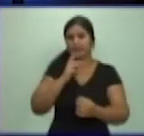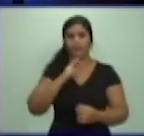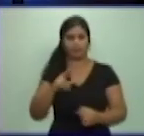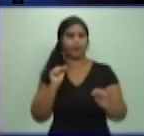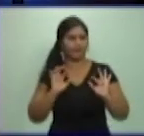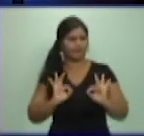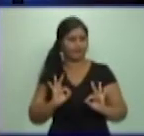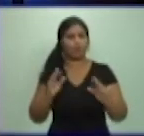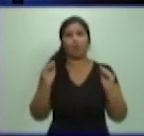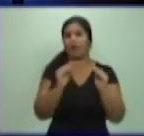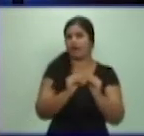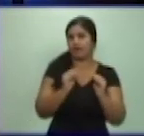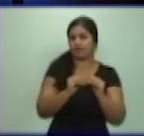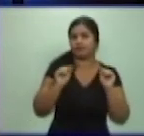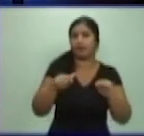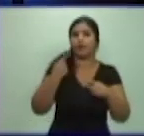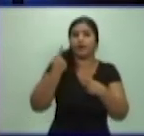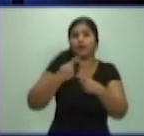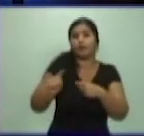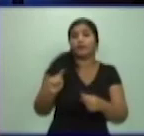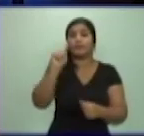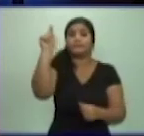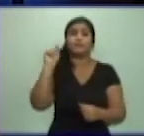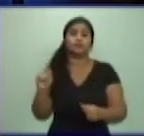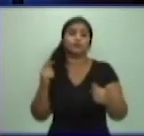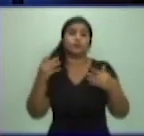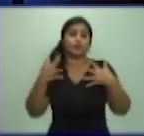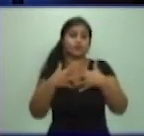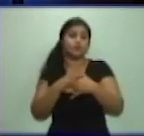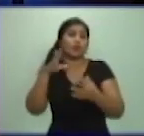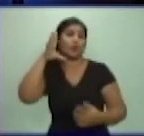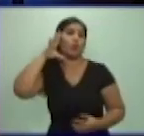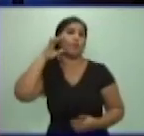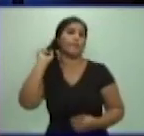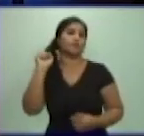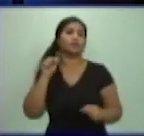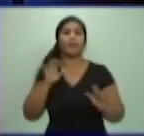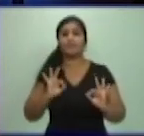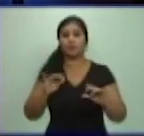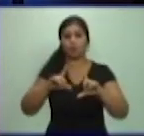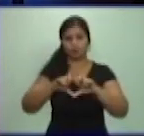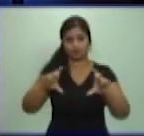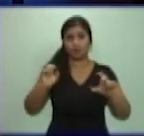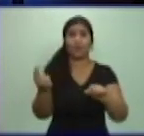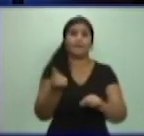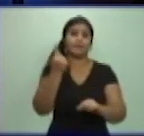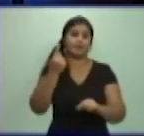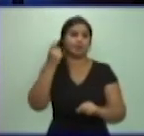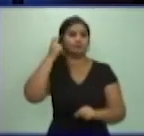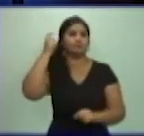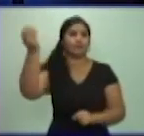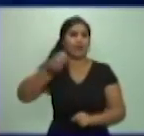de redacción relacionada a la comprensión de este texto tan bonito que analizamos en la clase de hoy. Y